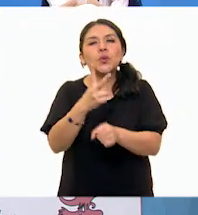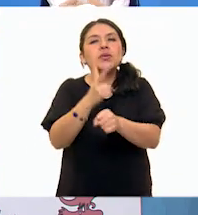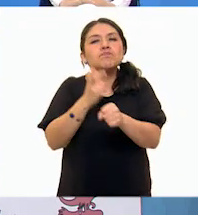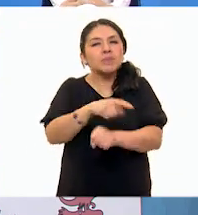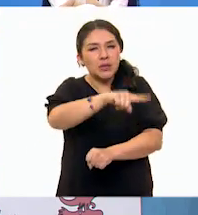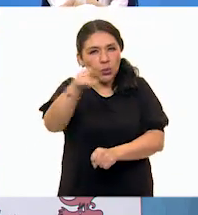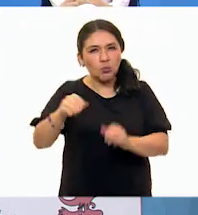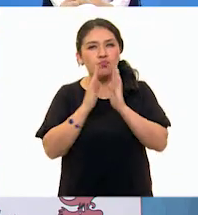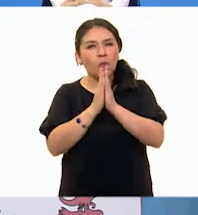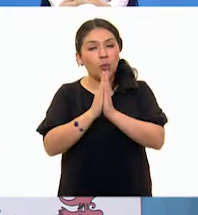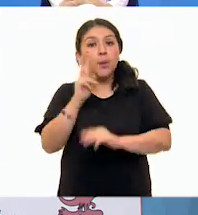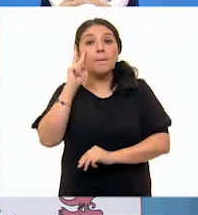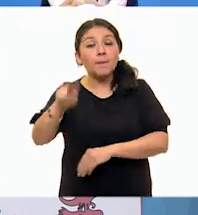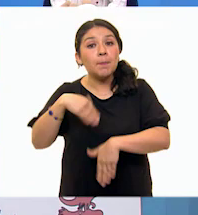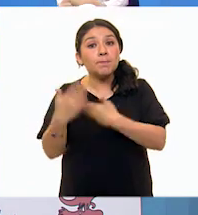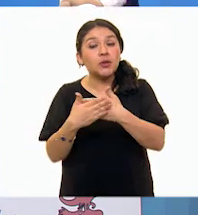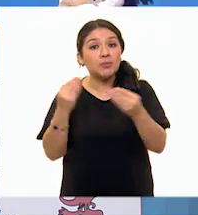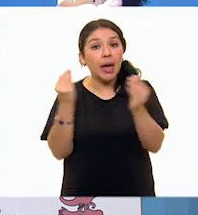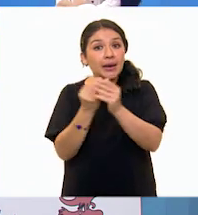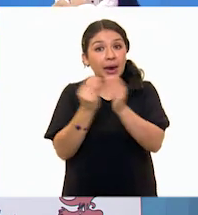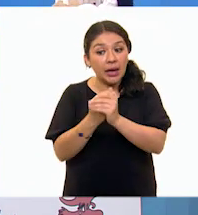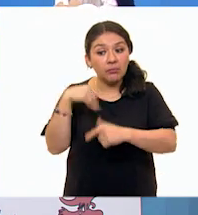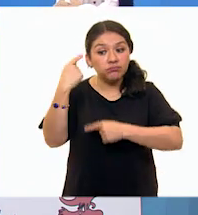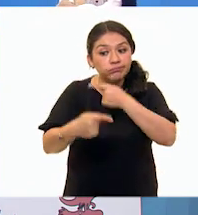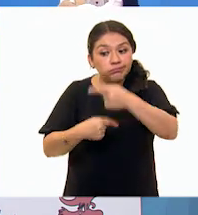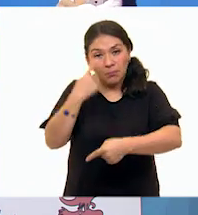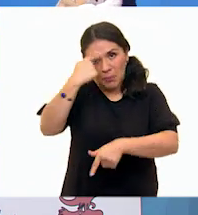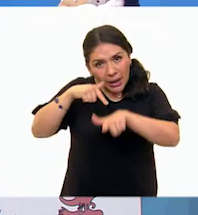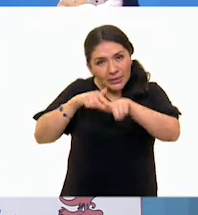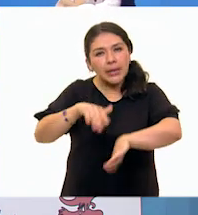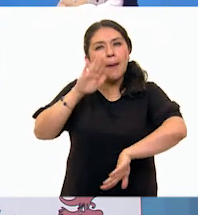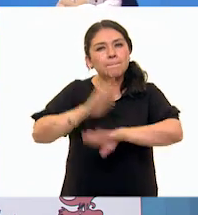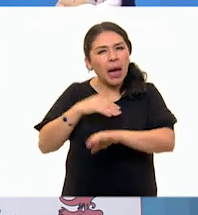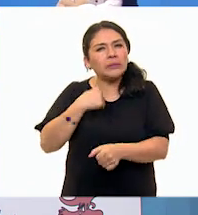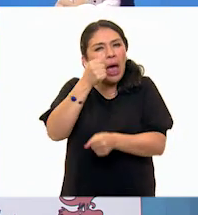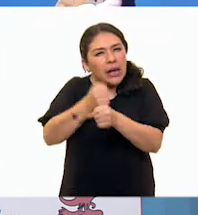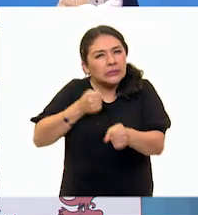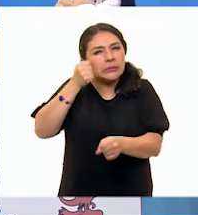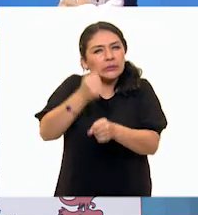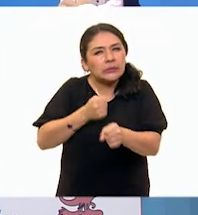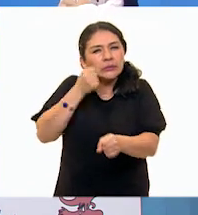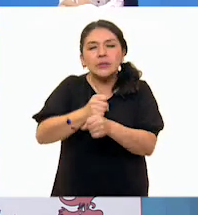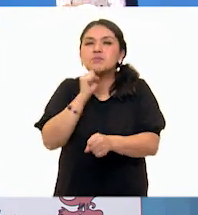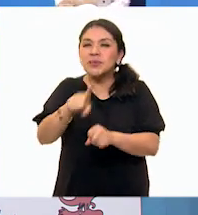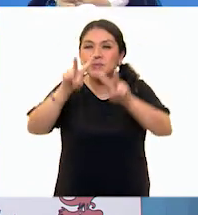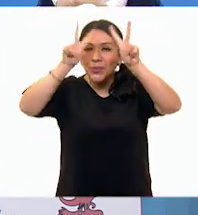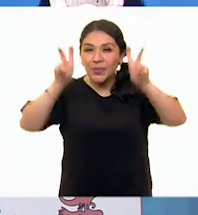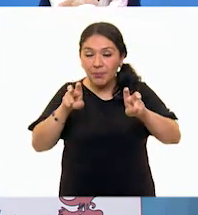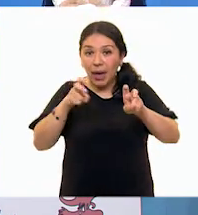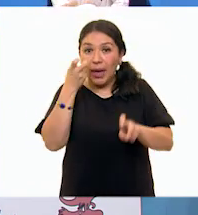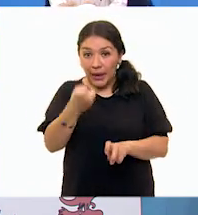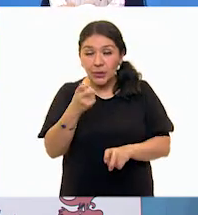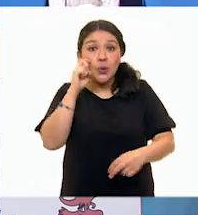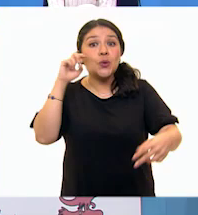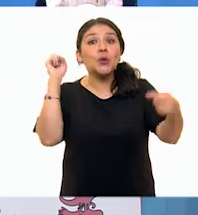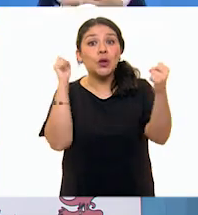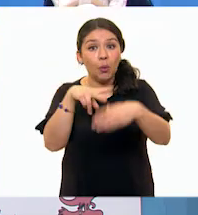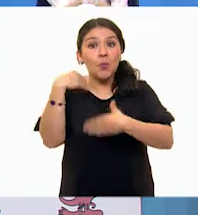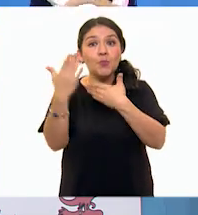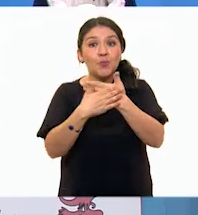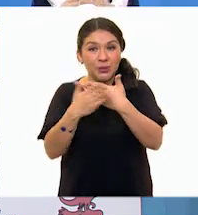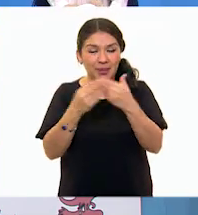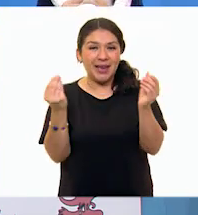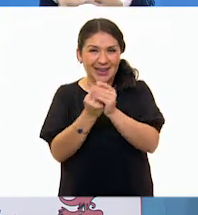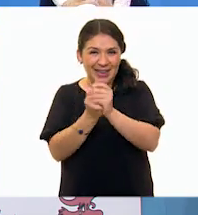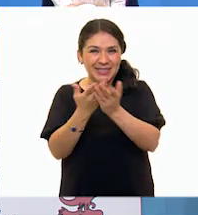invitarlos para que no se pierdan las siguientes clases, donde continuaremos trabajando con sucesiones. Así que nos vemos en la